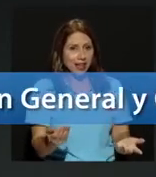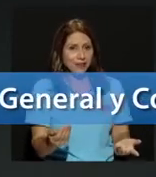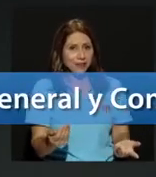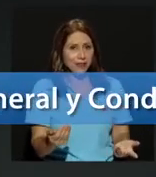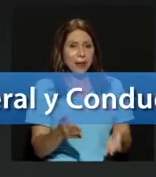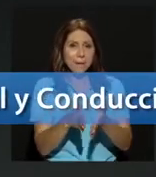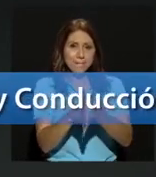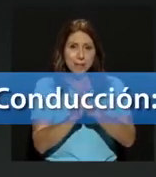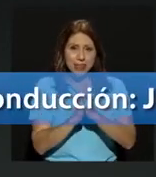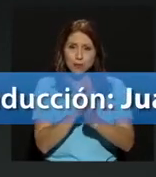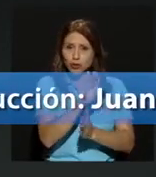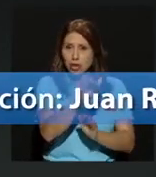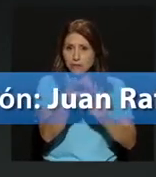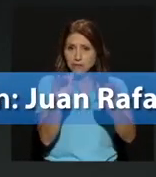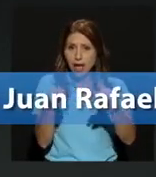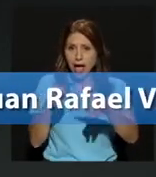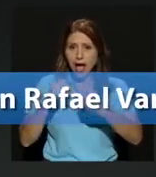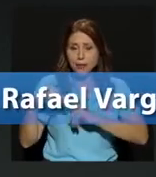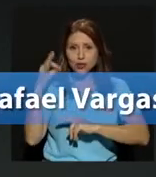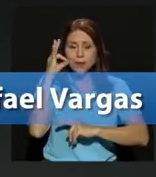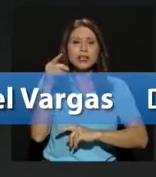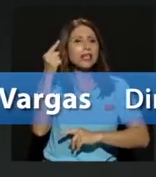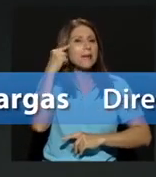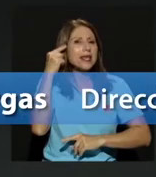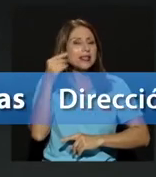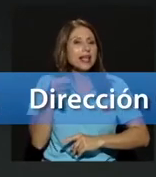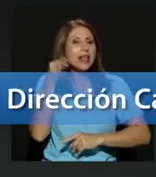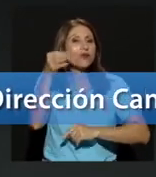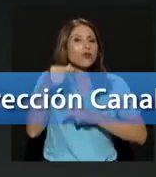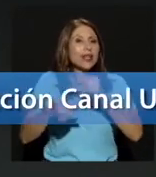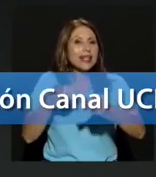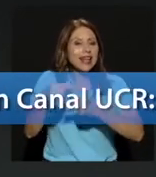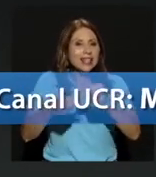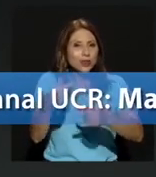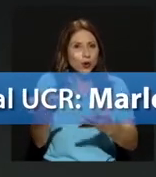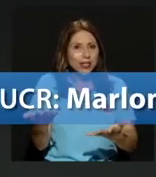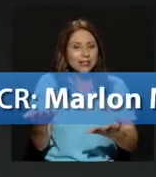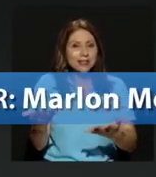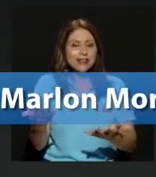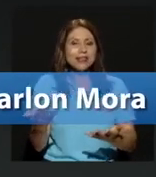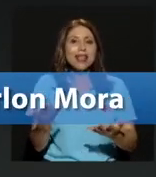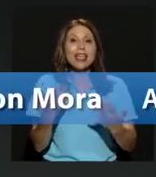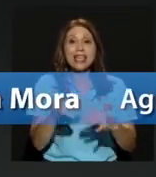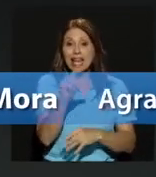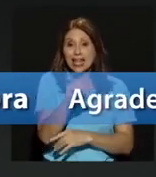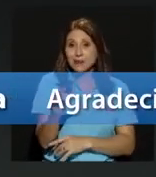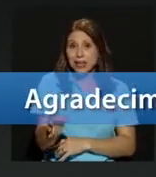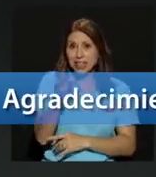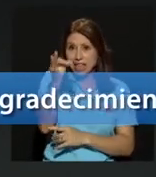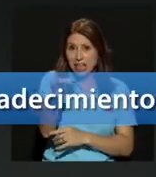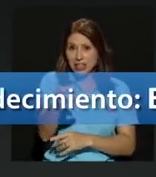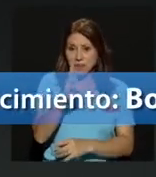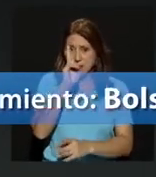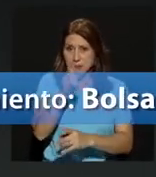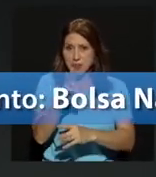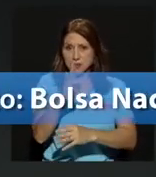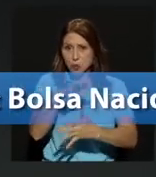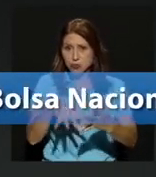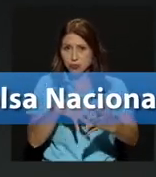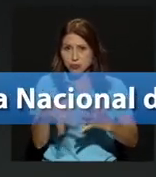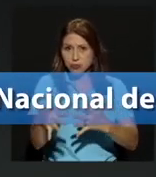pedimos a las amigas y amigos que piensen en las futuras generaciones y que la semana instante no vemos tiempos y circunstancias